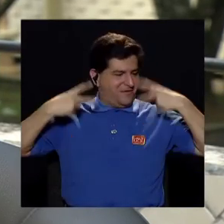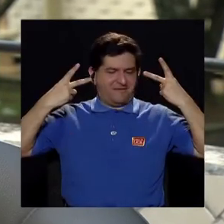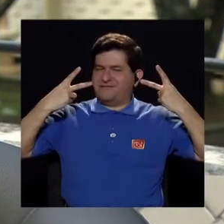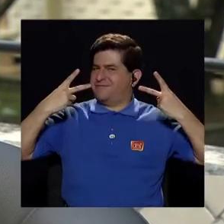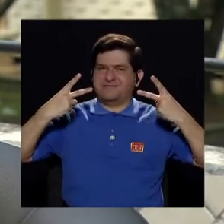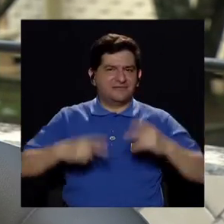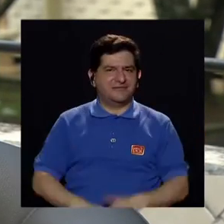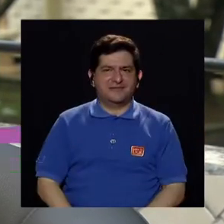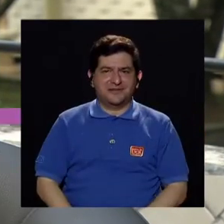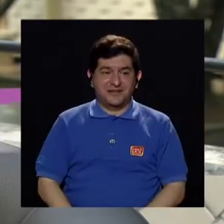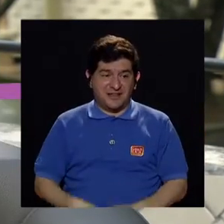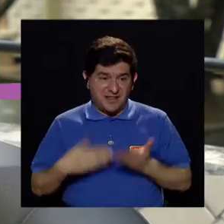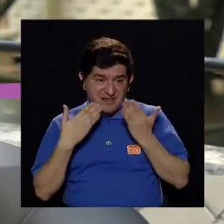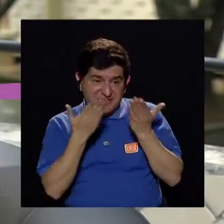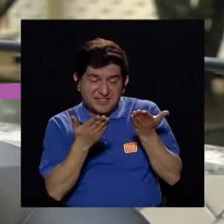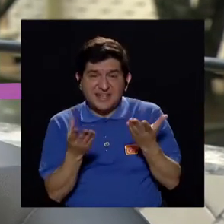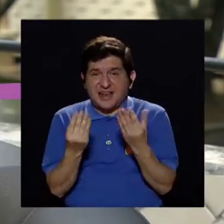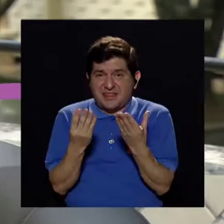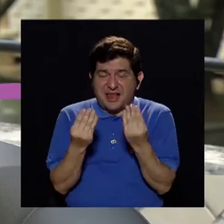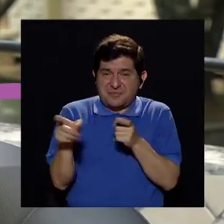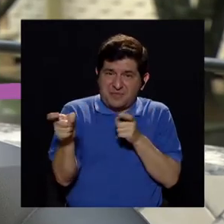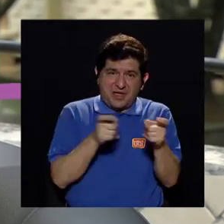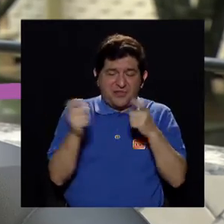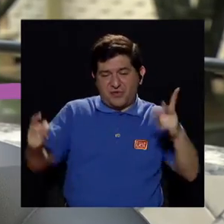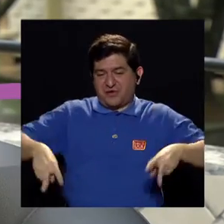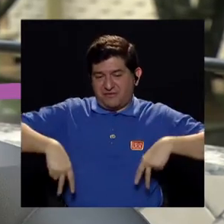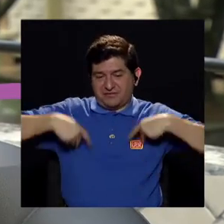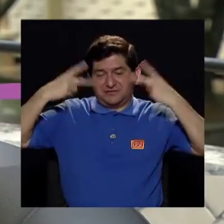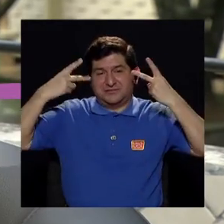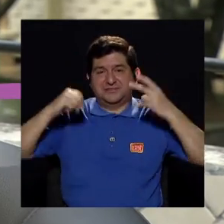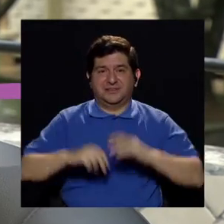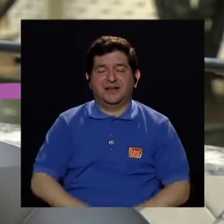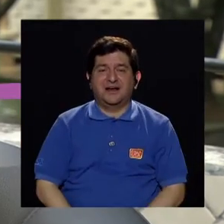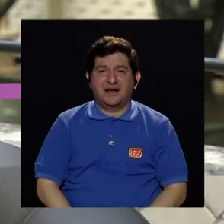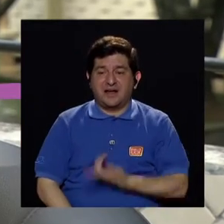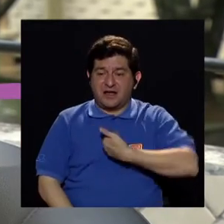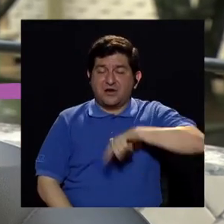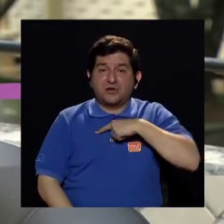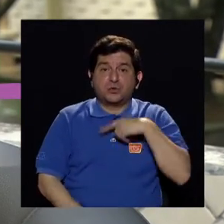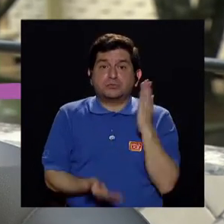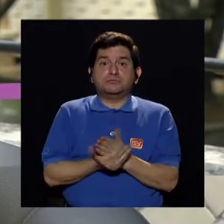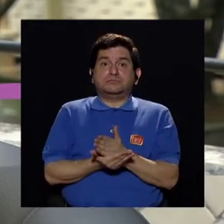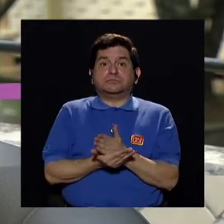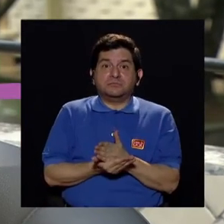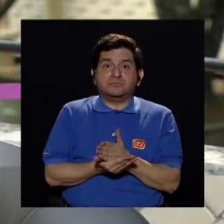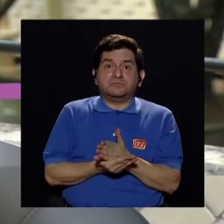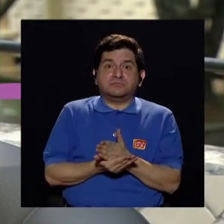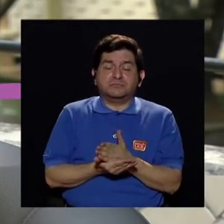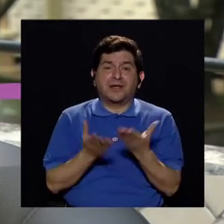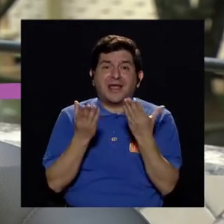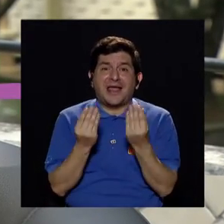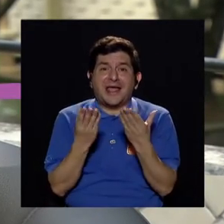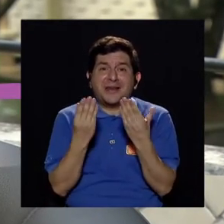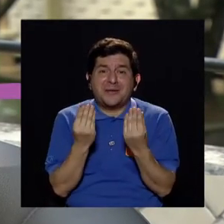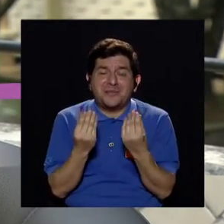vida. Cuando le damos la oportunidad al miedo de conducir el vehículo de nuestra vida, nos quedamos paralizados, porque el miedo